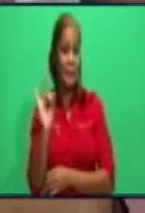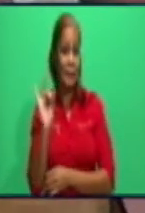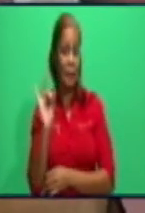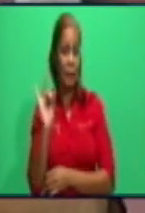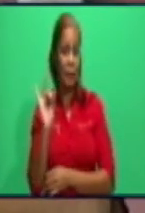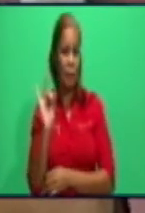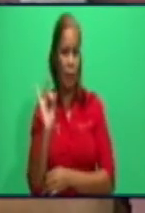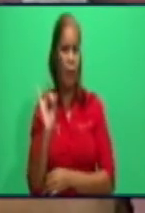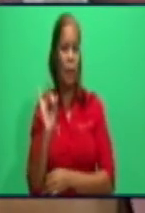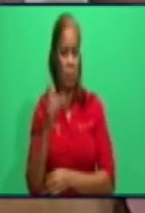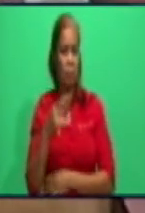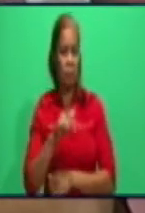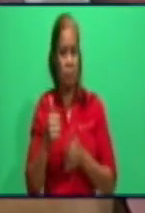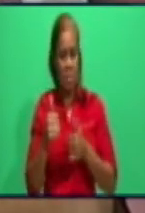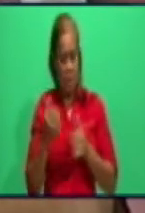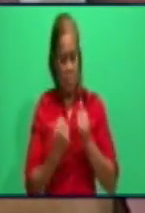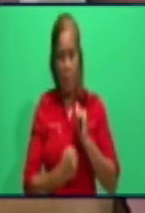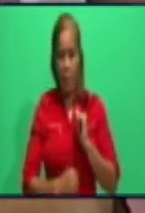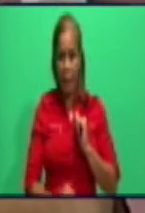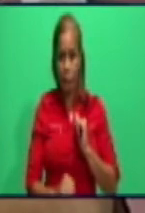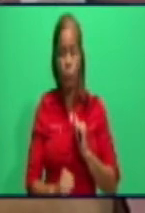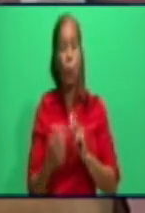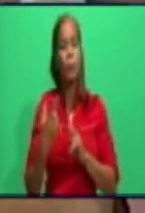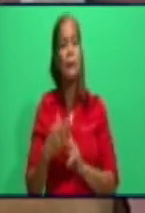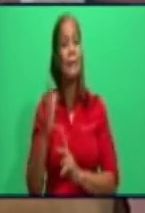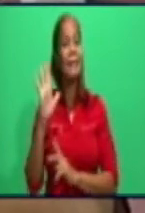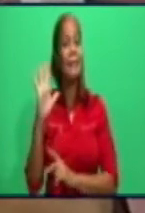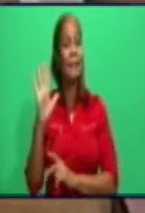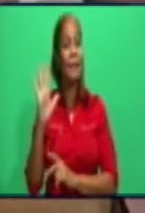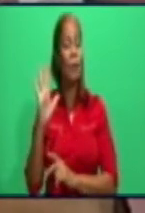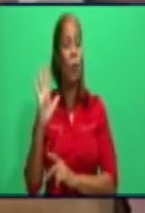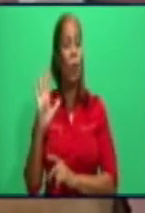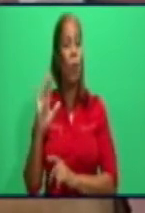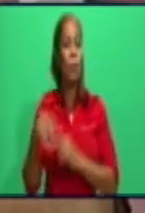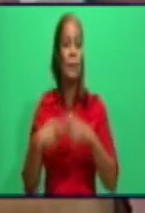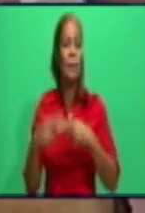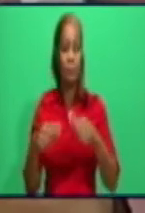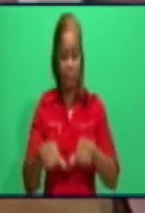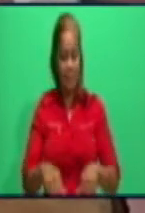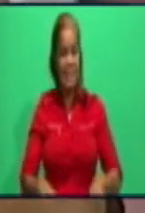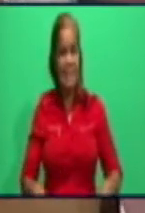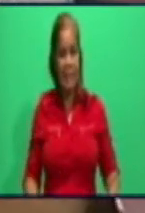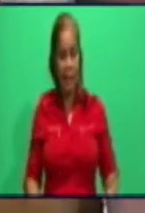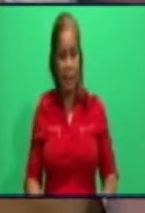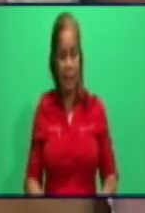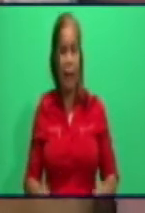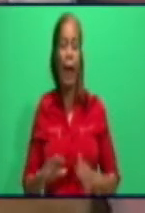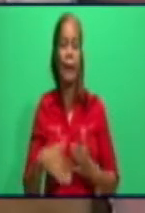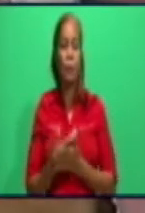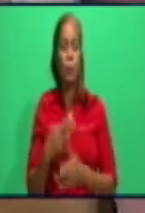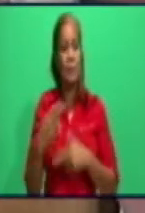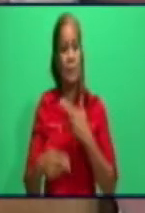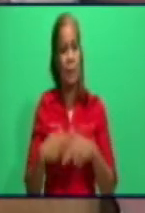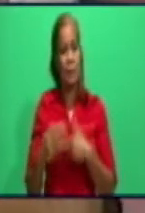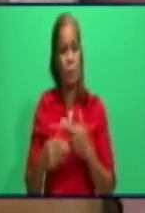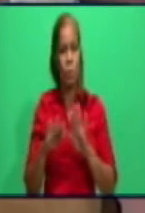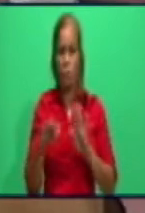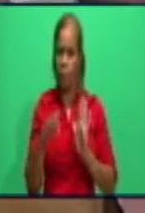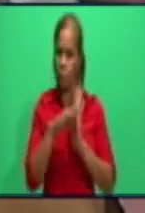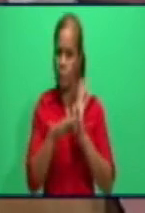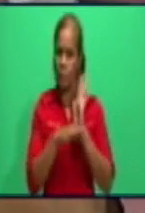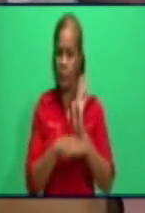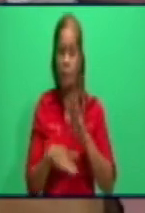parto fisiológico y 5 por cesárea en este caso. Nosotros tenemos establecido allí las